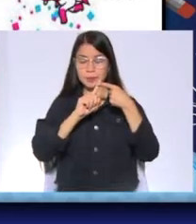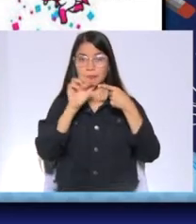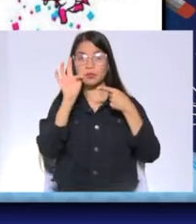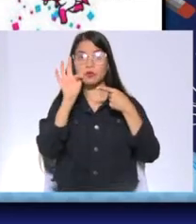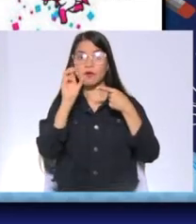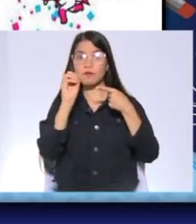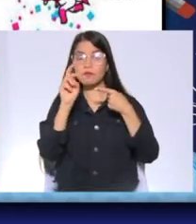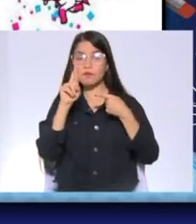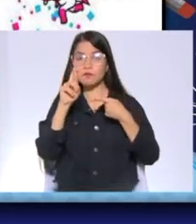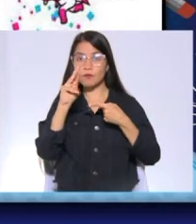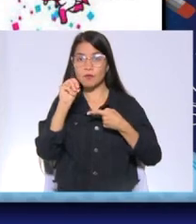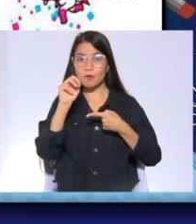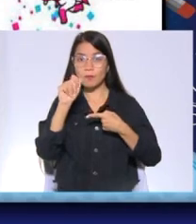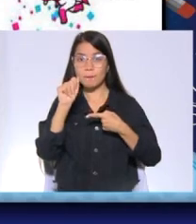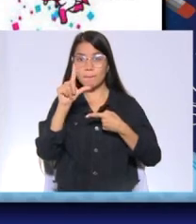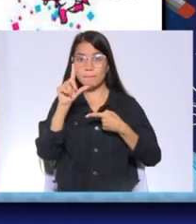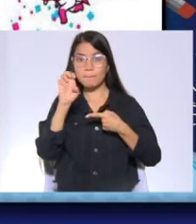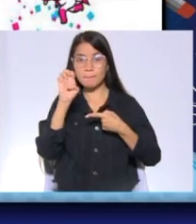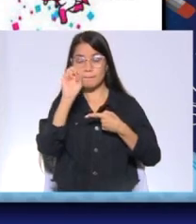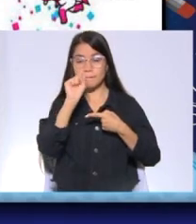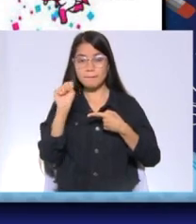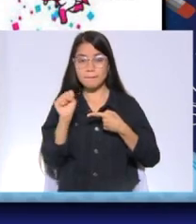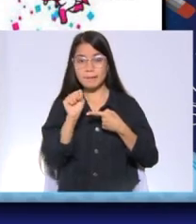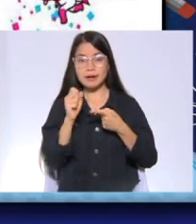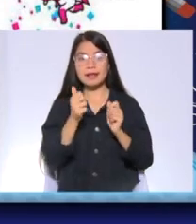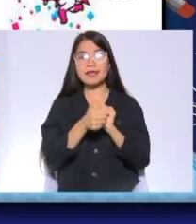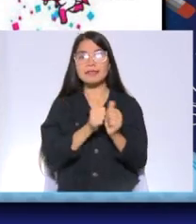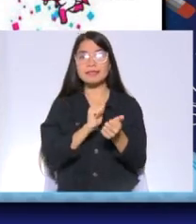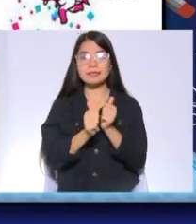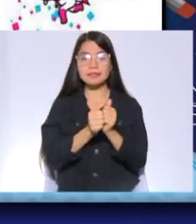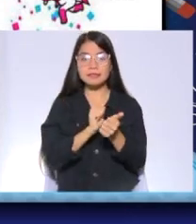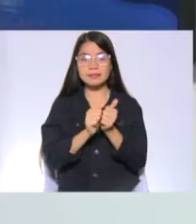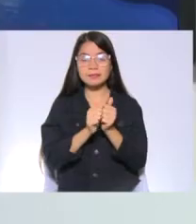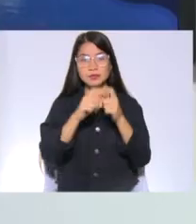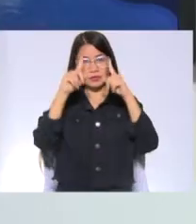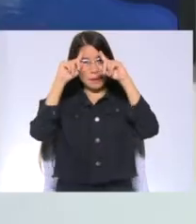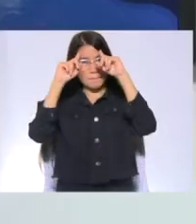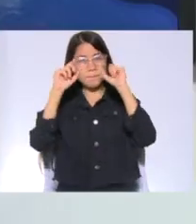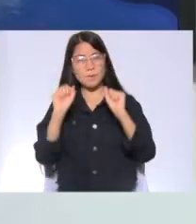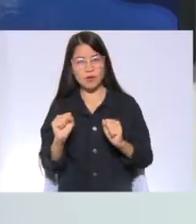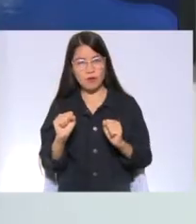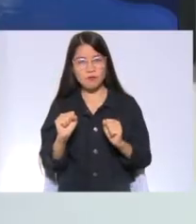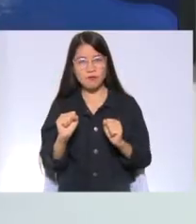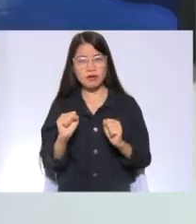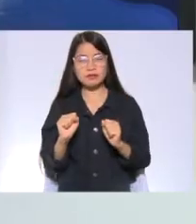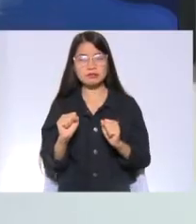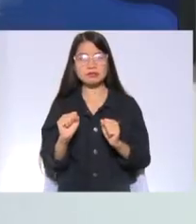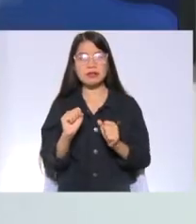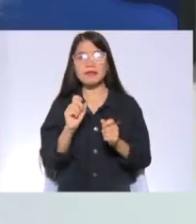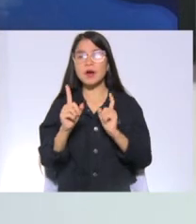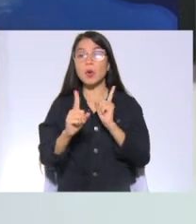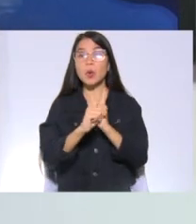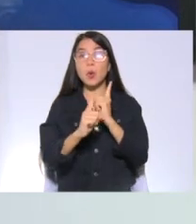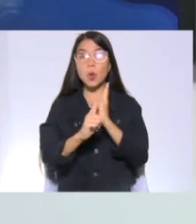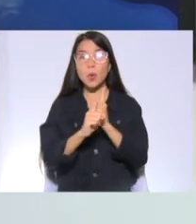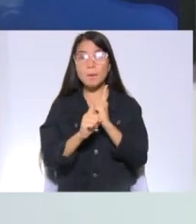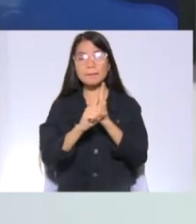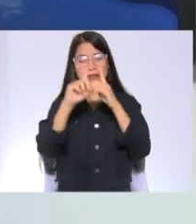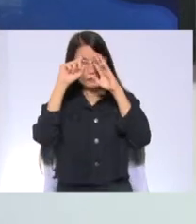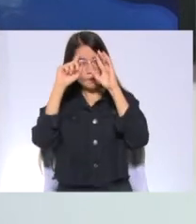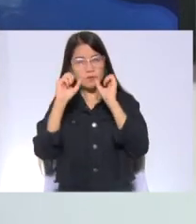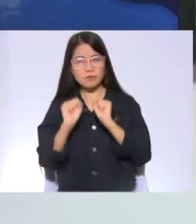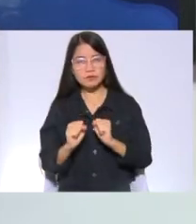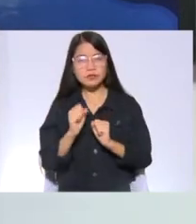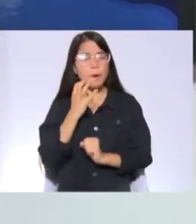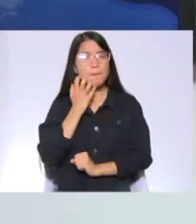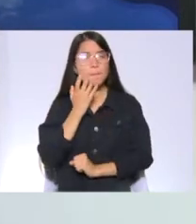deportivas que se realizan de manera profesional y de alta competencia. ¿Cuáles serían, por ejemplo, unos deportes que realizan de